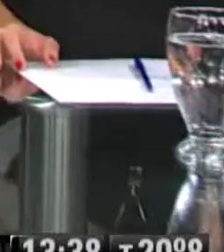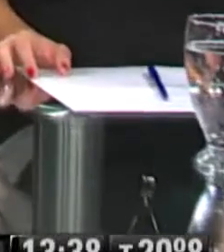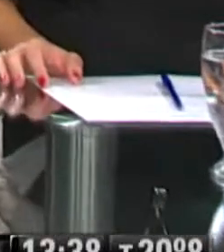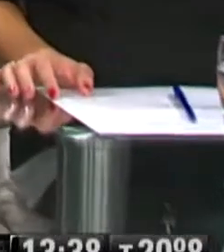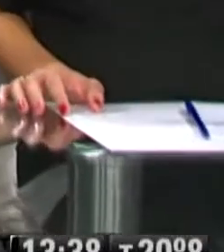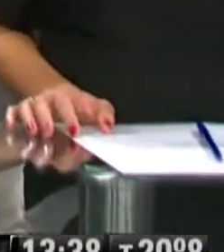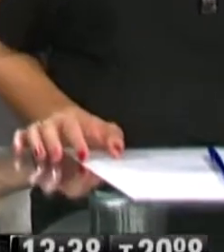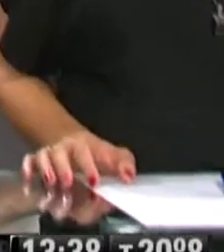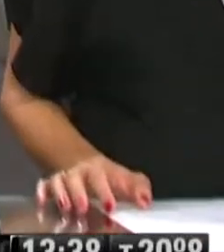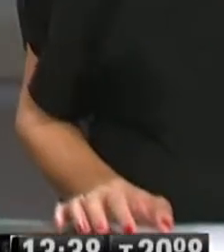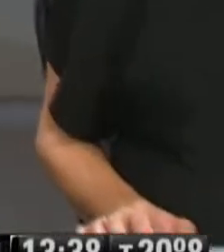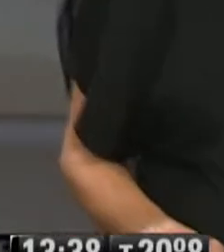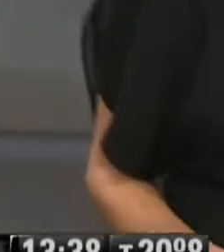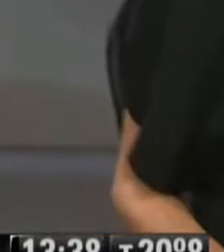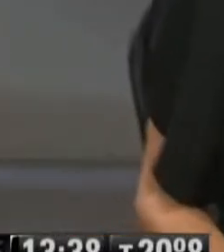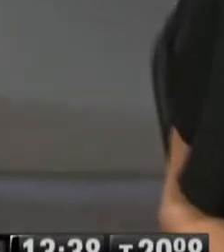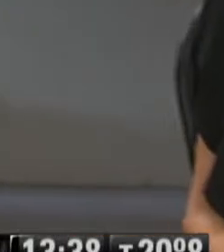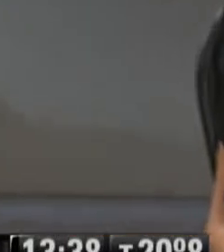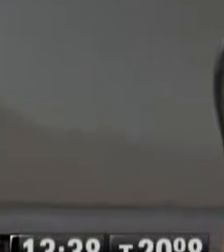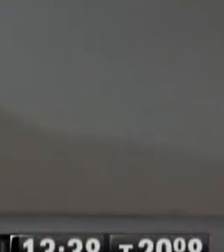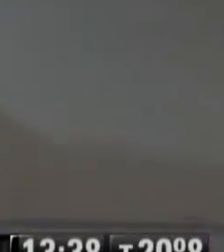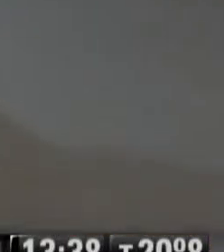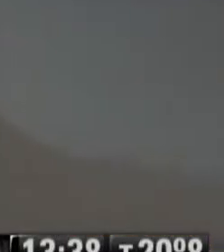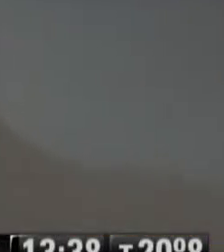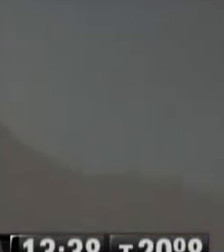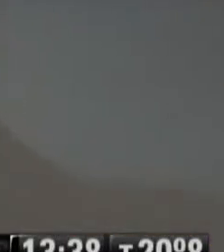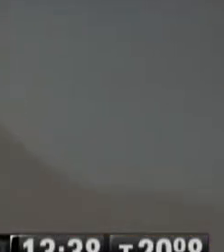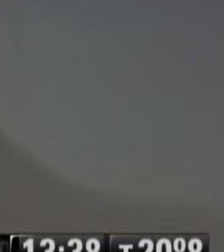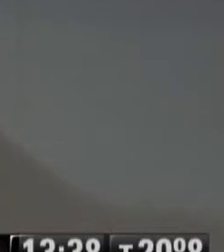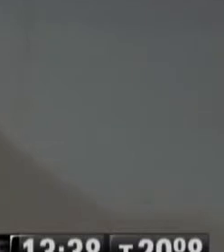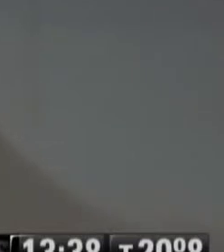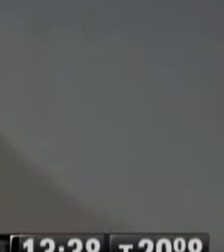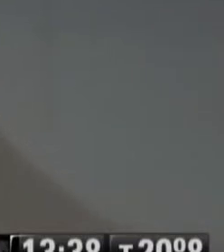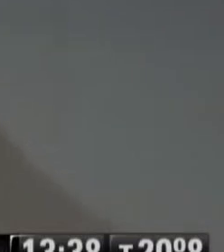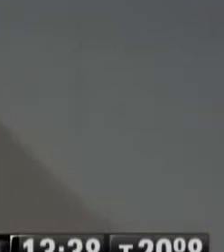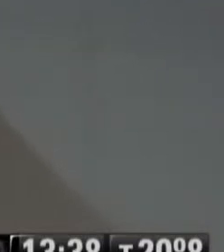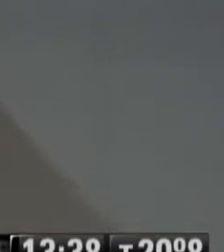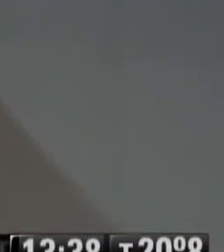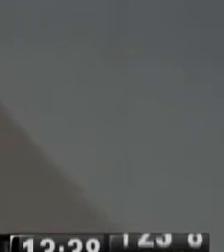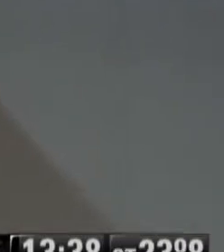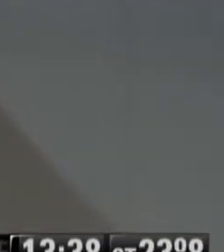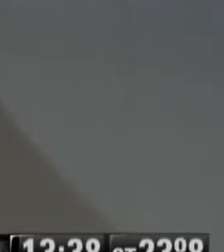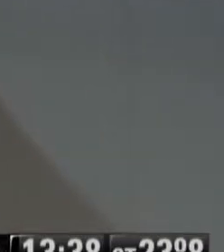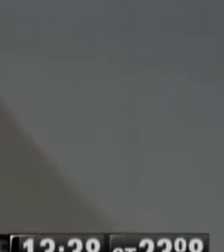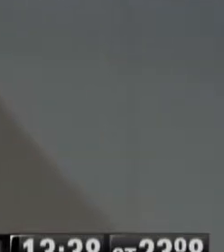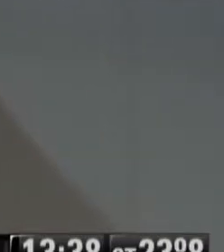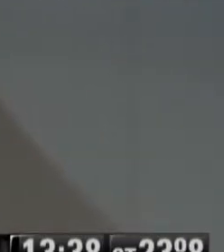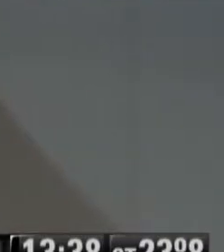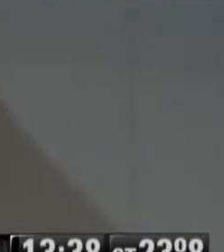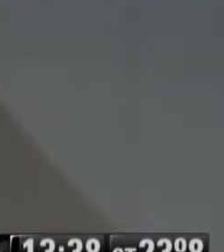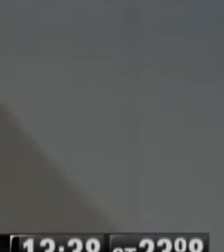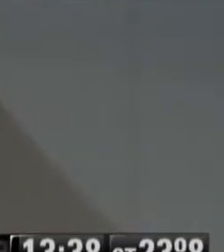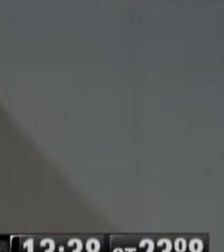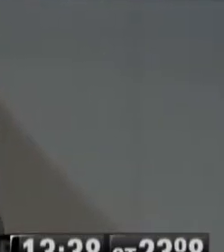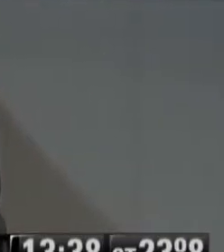los jugadores de river habrían sido agredidos a hacer por gas pimienta un químico similar que provoca una importante irritación en los